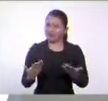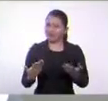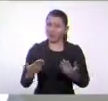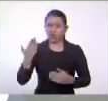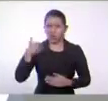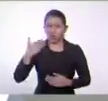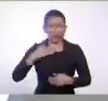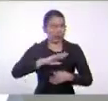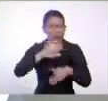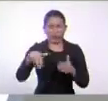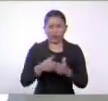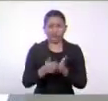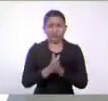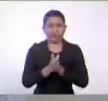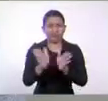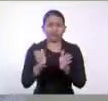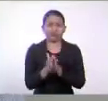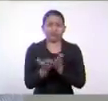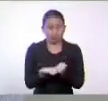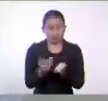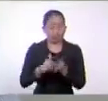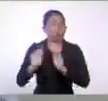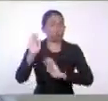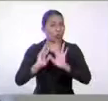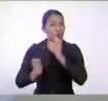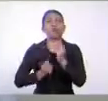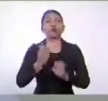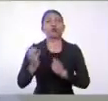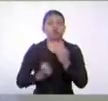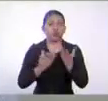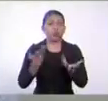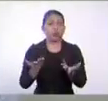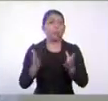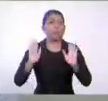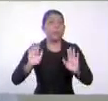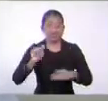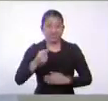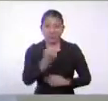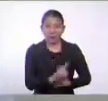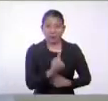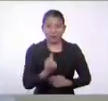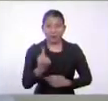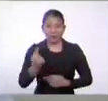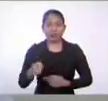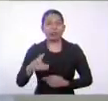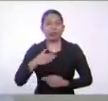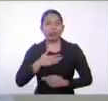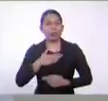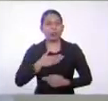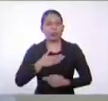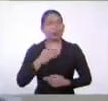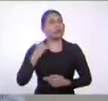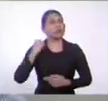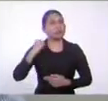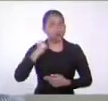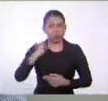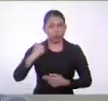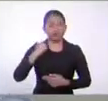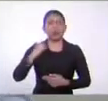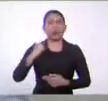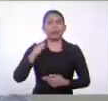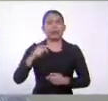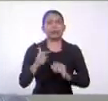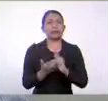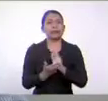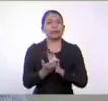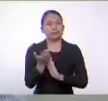todo tipo de texto narrativo, pues la presencia de los personajes posee una gran importancia dentro del desarrollo